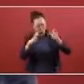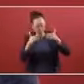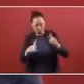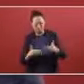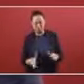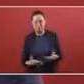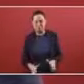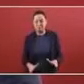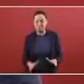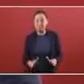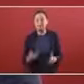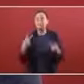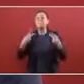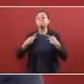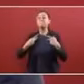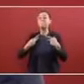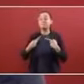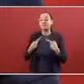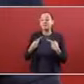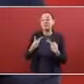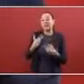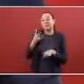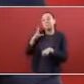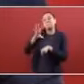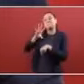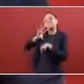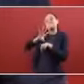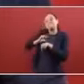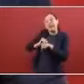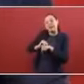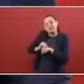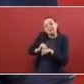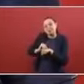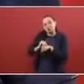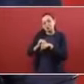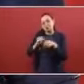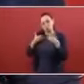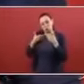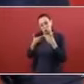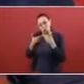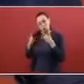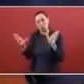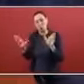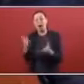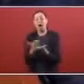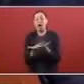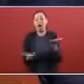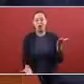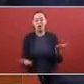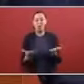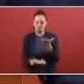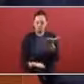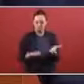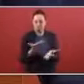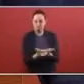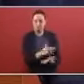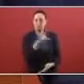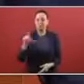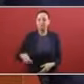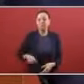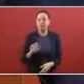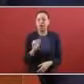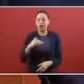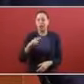quien permite publicidad total. Ese es el cambio que estamos presentando hoy. hoy el gobierno del licenciado Andrés Manuel López